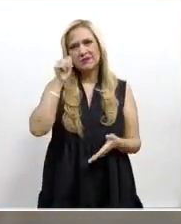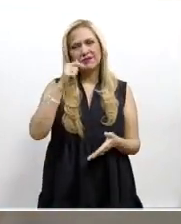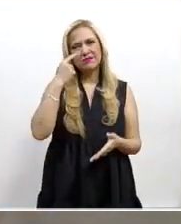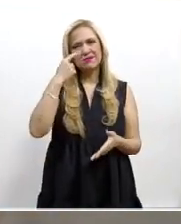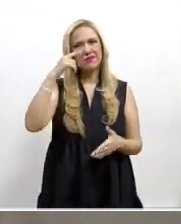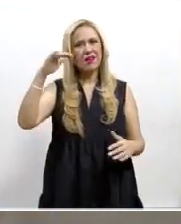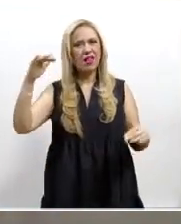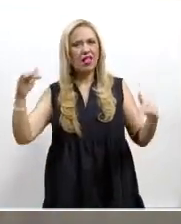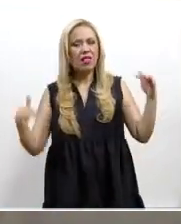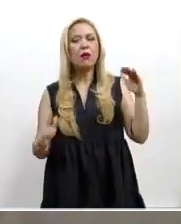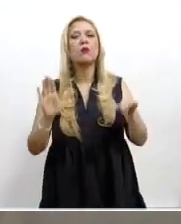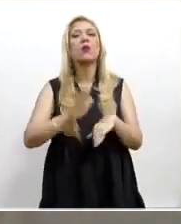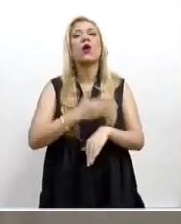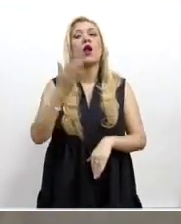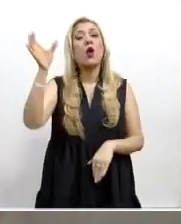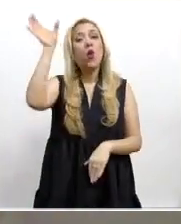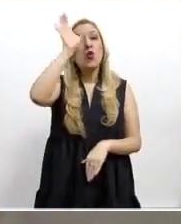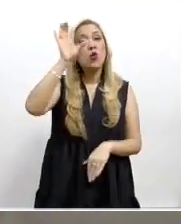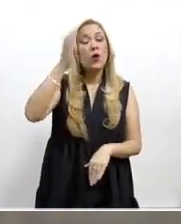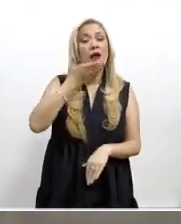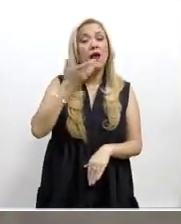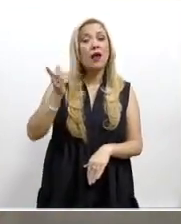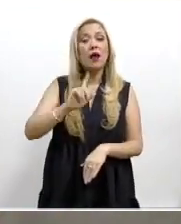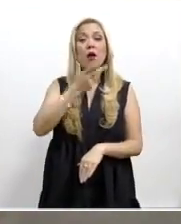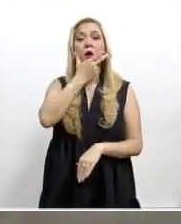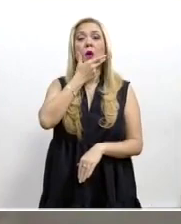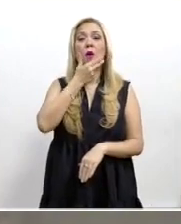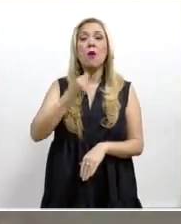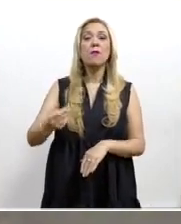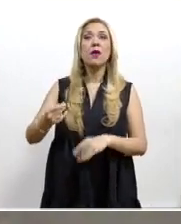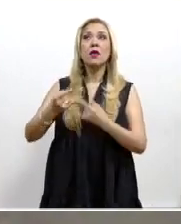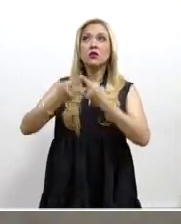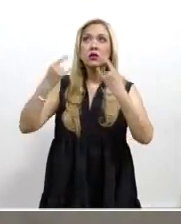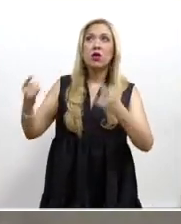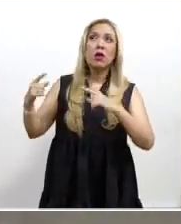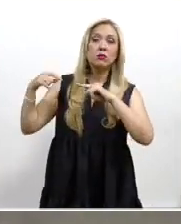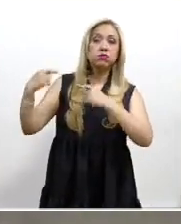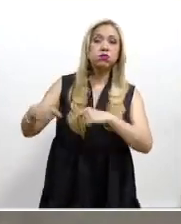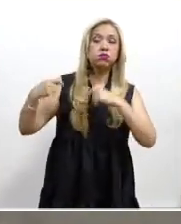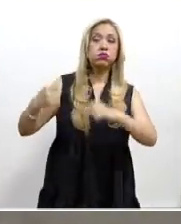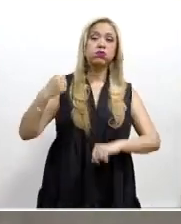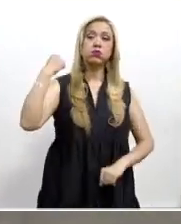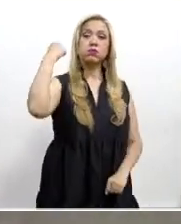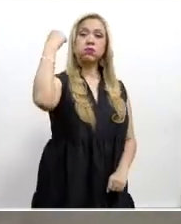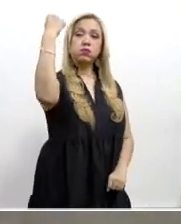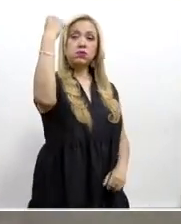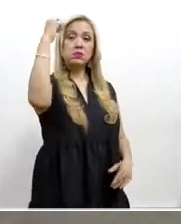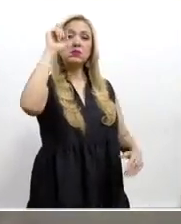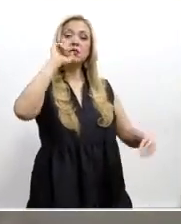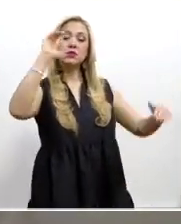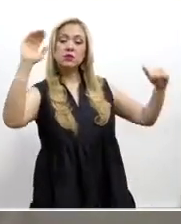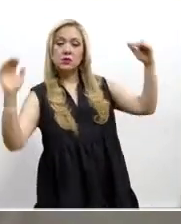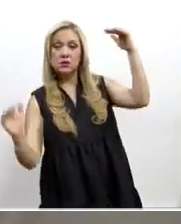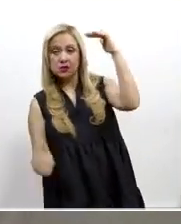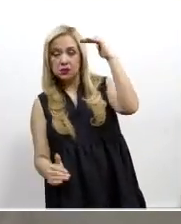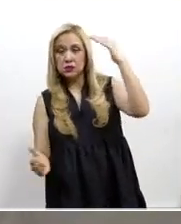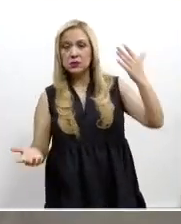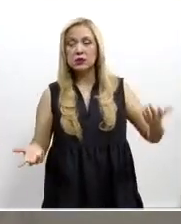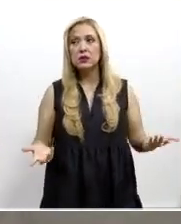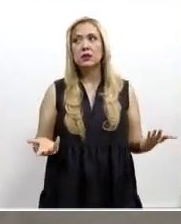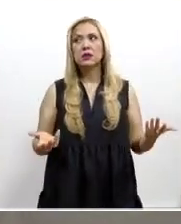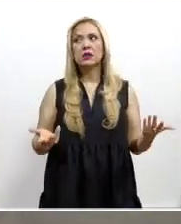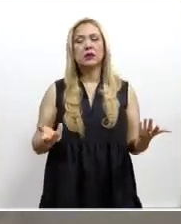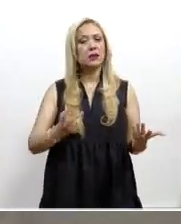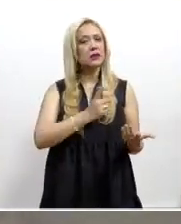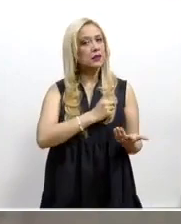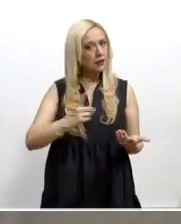es consecuencia de una cultura que hemos hecho los hombres a lo largo de toda la historia, ese patriarcado o androcentrismo, y que por lo tanto tenemos que